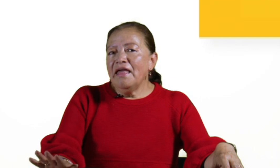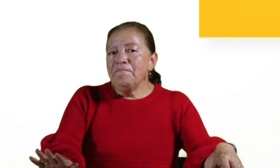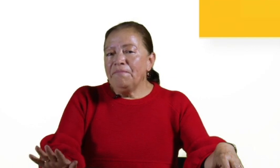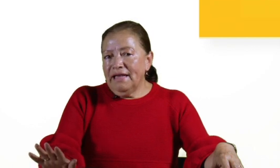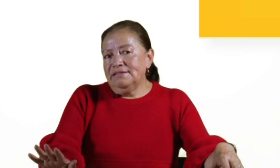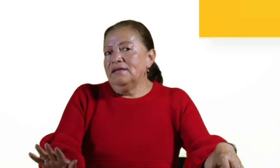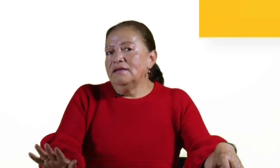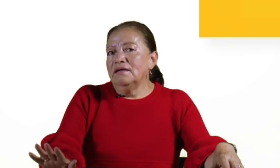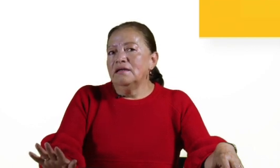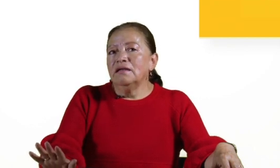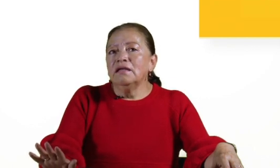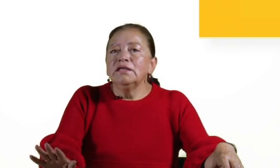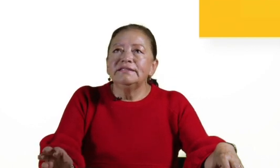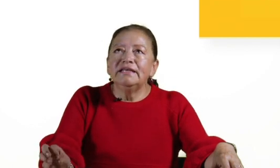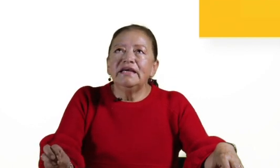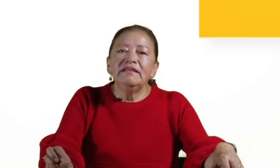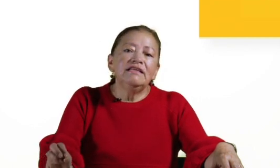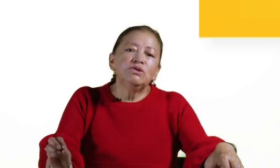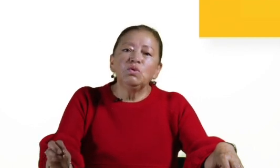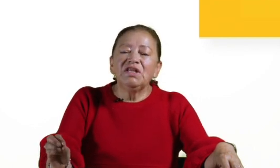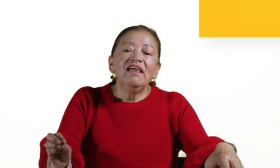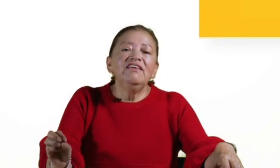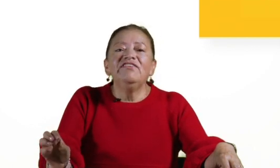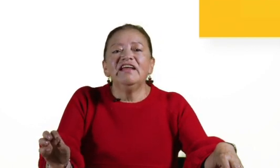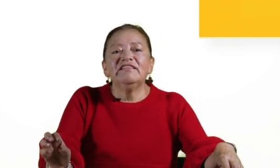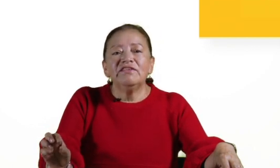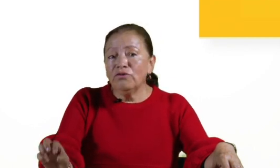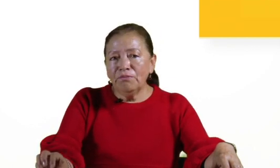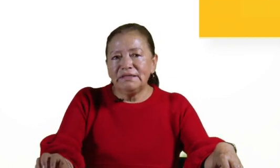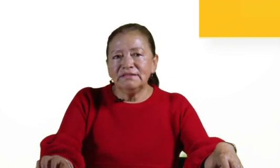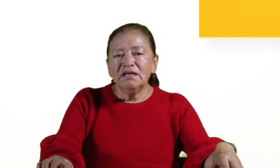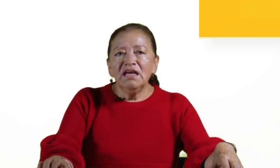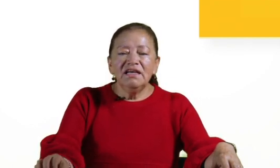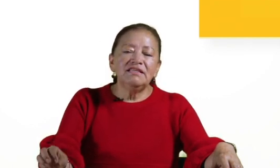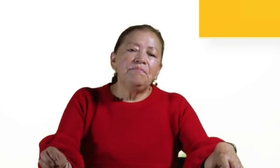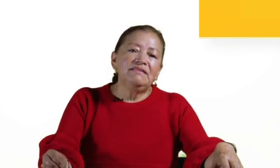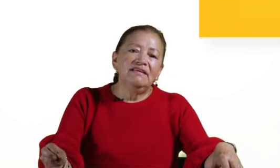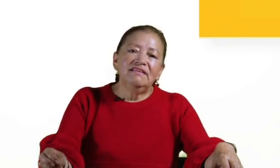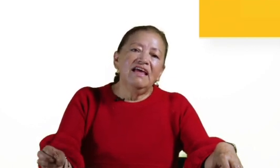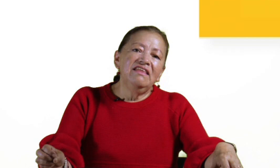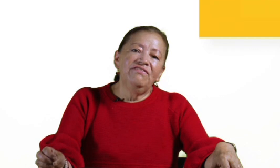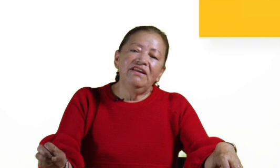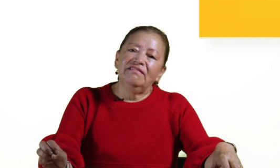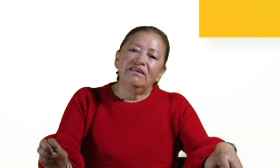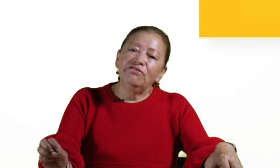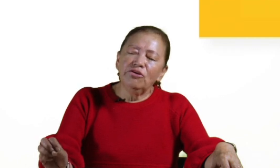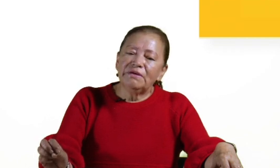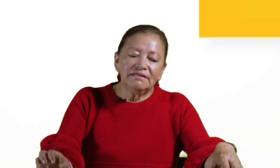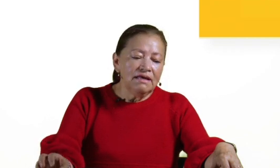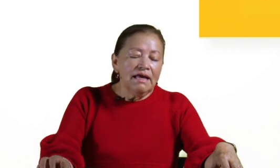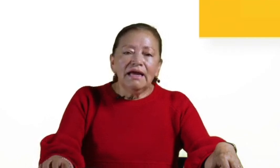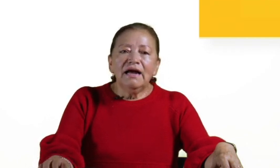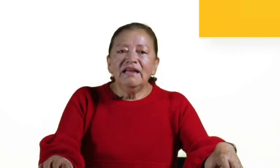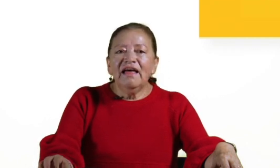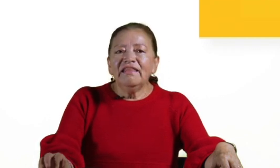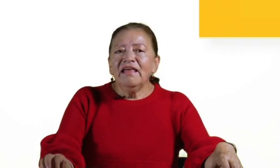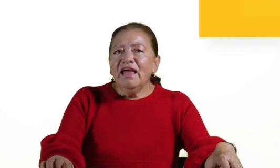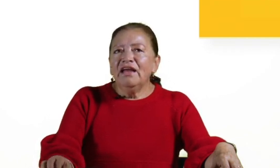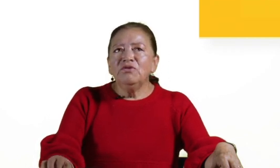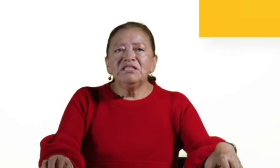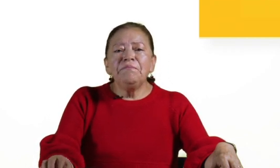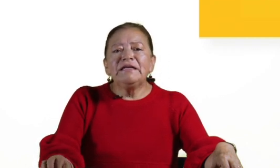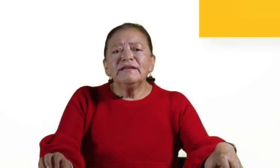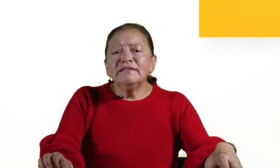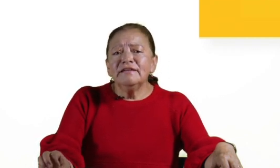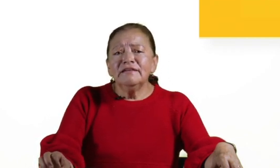en cada empresa se discute de diferentes formas y se presenta de diferentes formas. Calidad